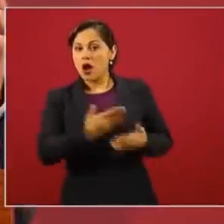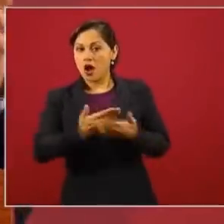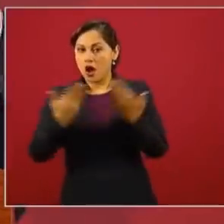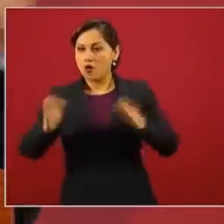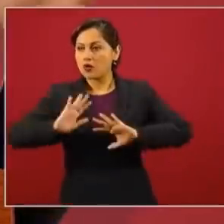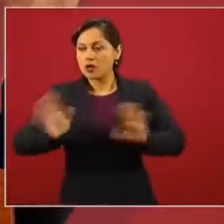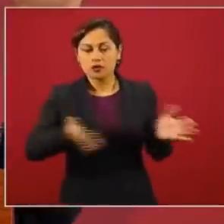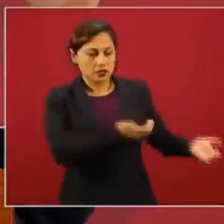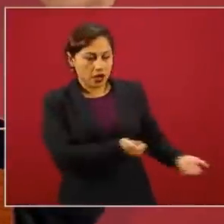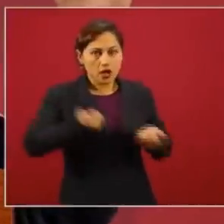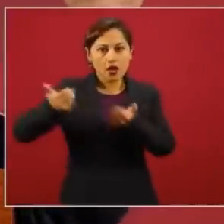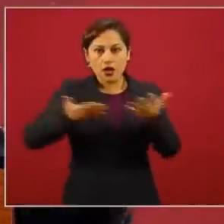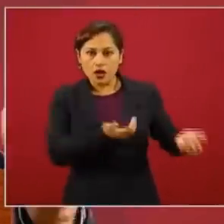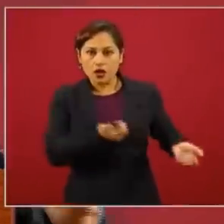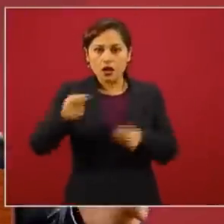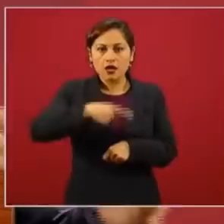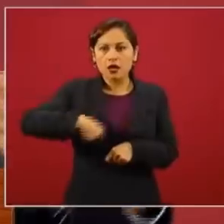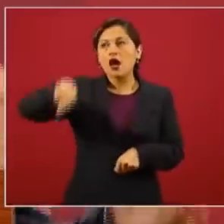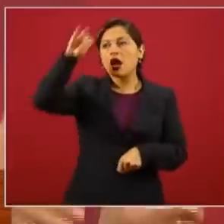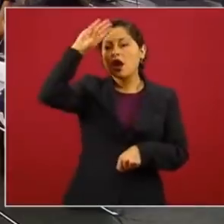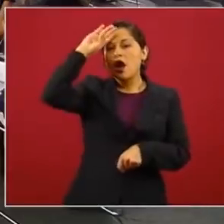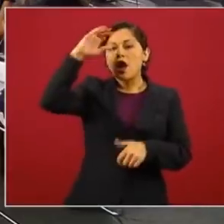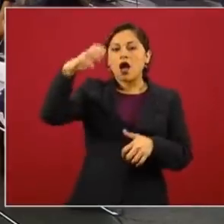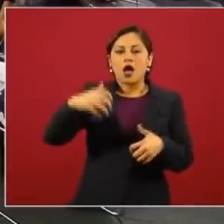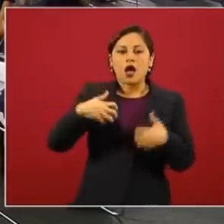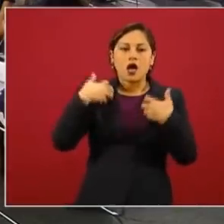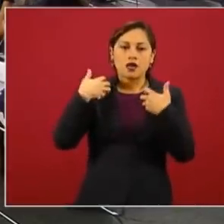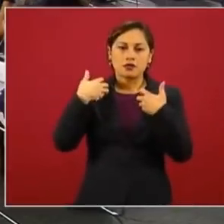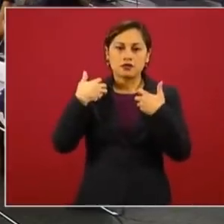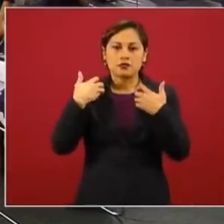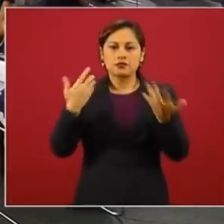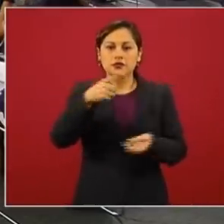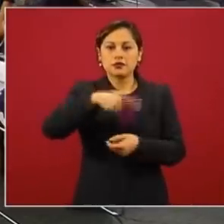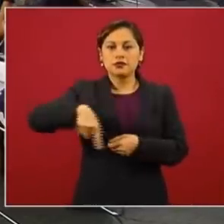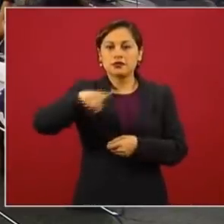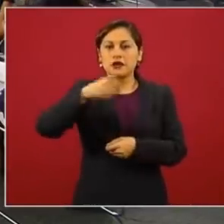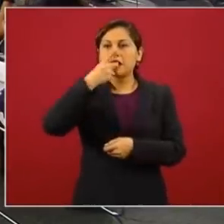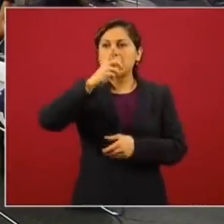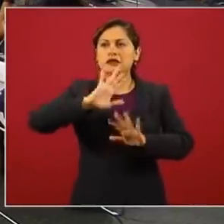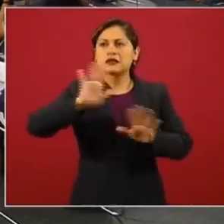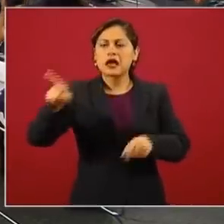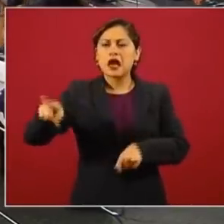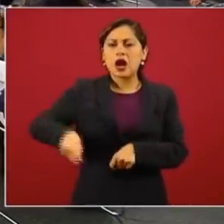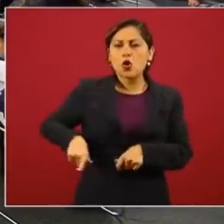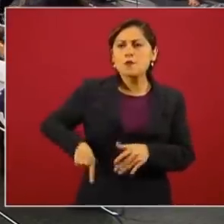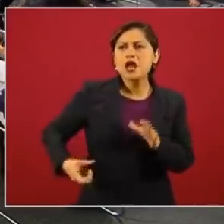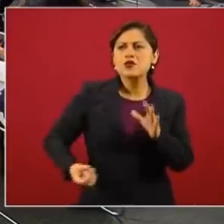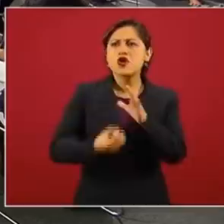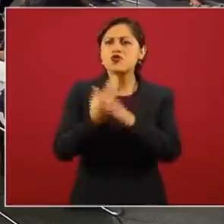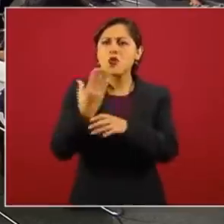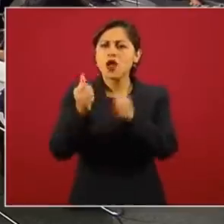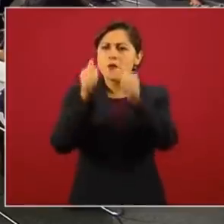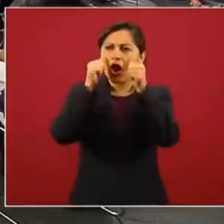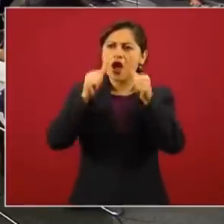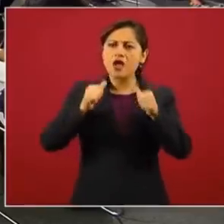ya van a dejar a los familiares de las víctimas sin apoyo, ya van a dejar